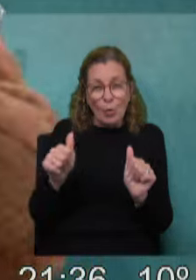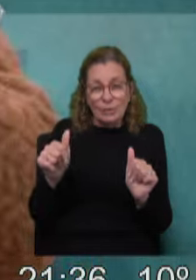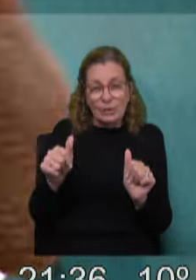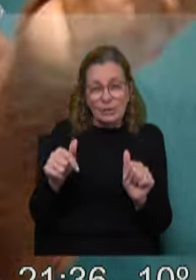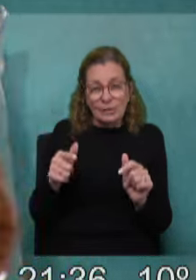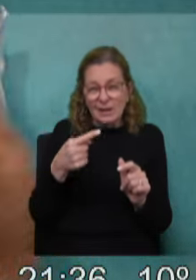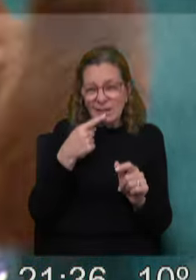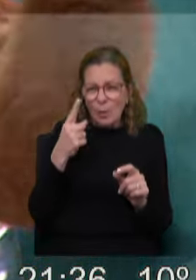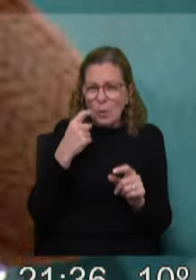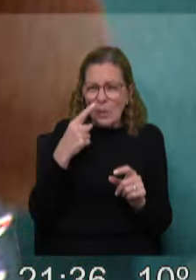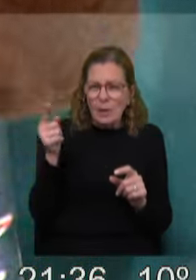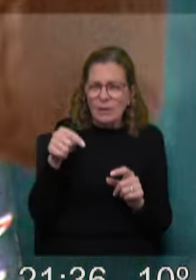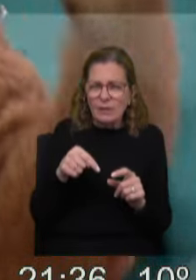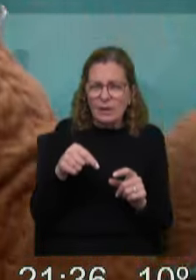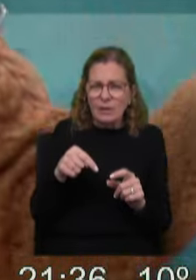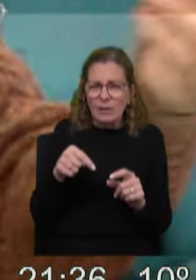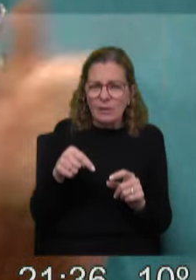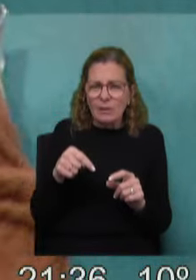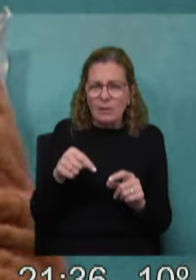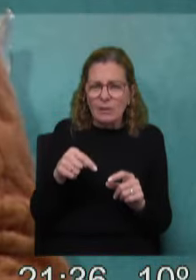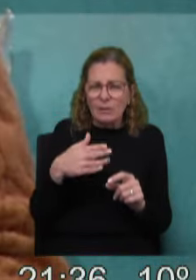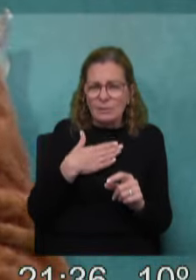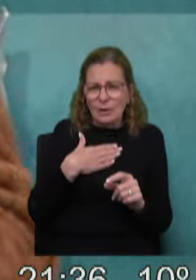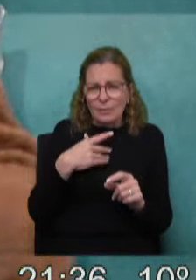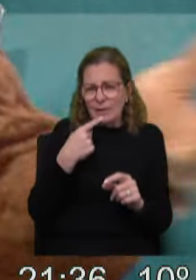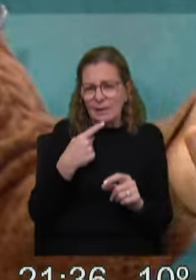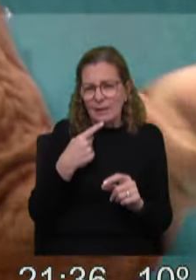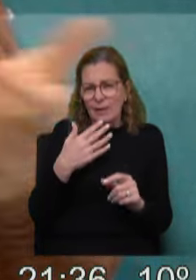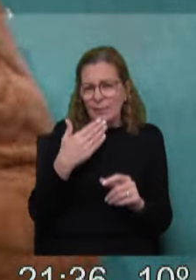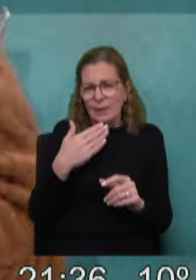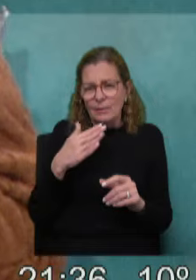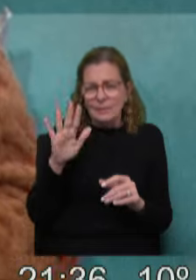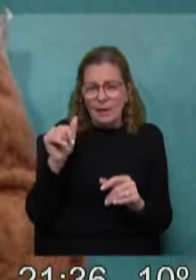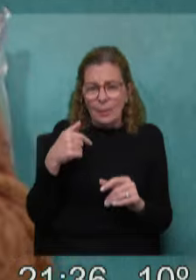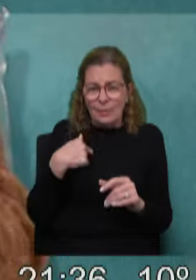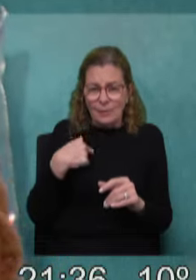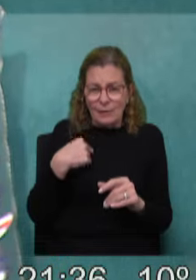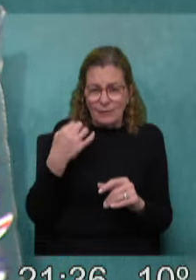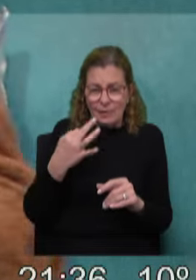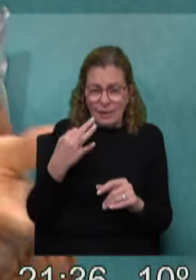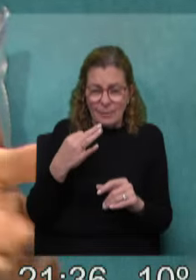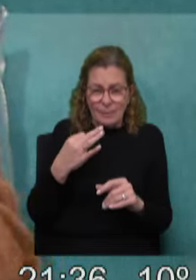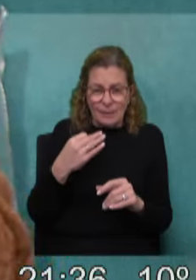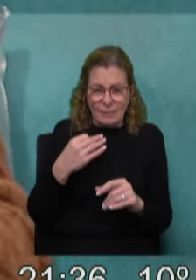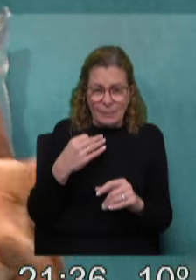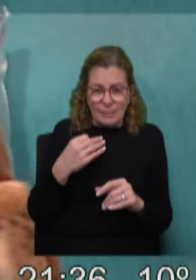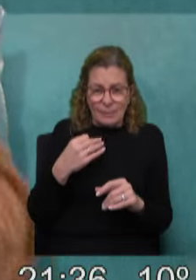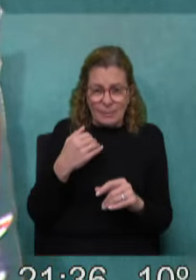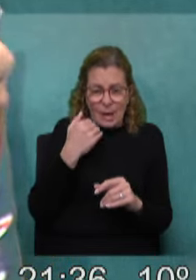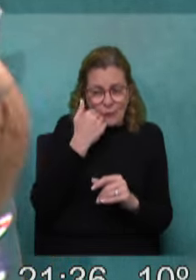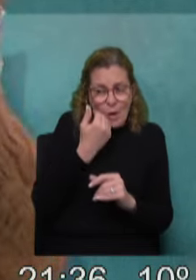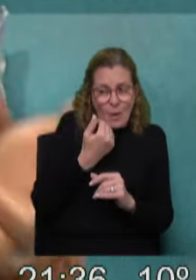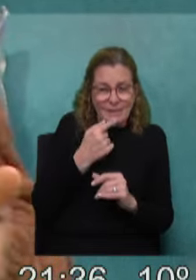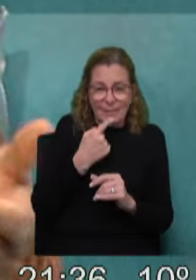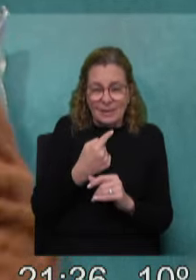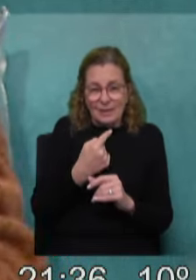la producción, una y me dice, está Kiko Veneno, que también, pa, Kiko, pa, loco, no, querés saludarlo, pa, no sé, me da, la verdad que soy muy, bastante pudoroso en ese